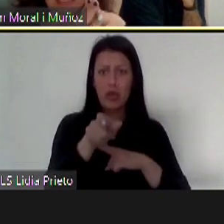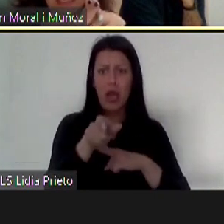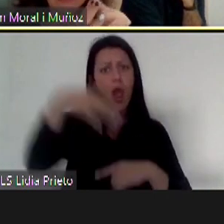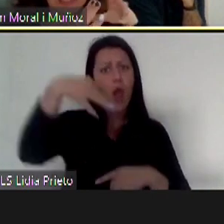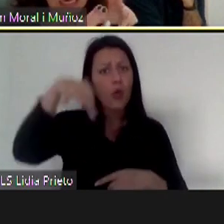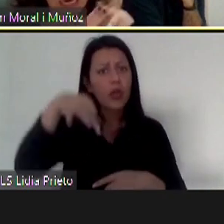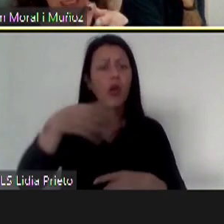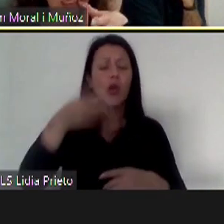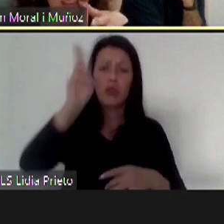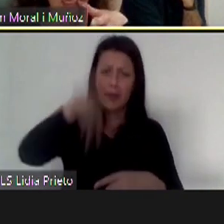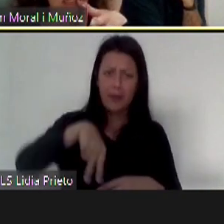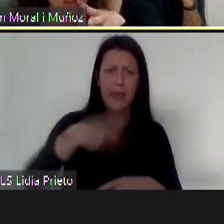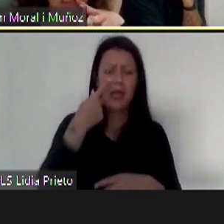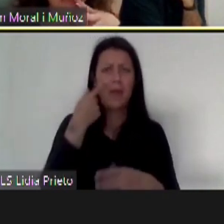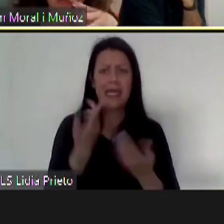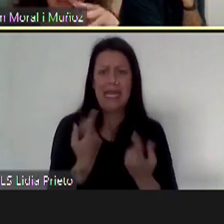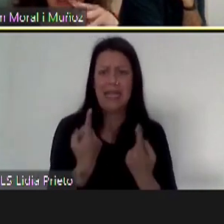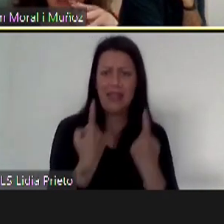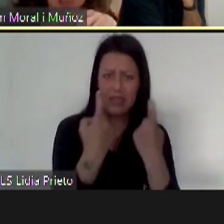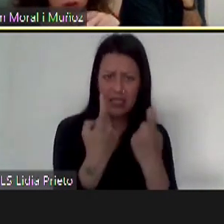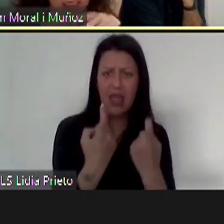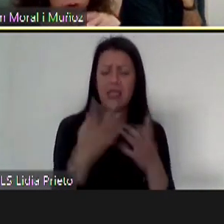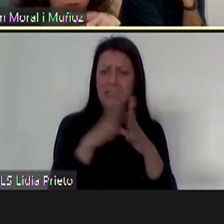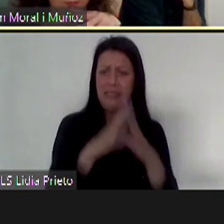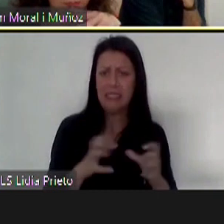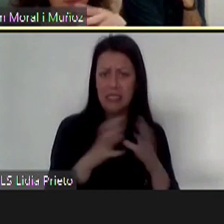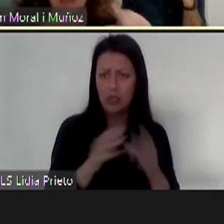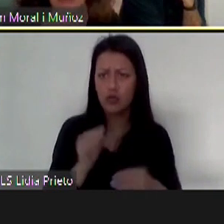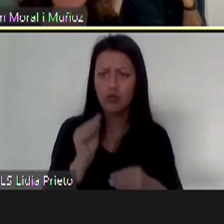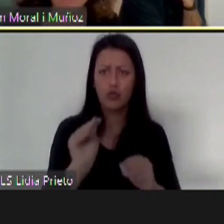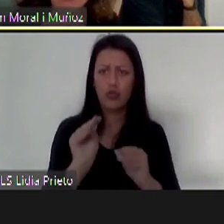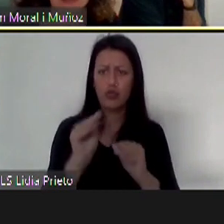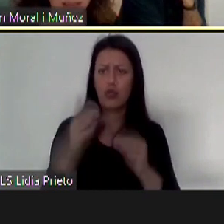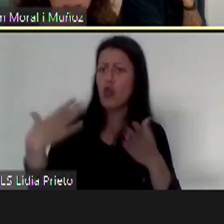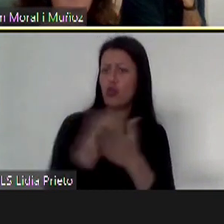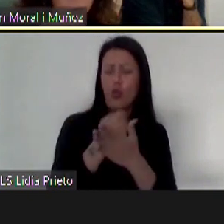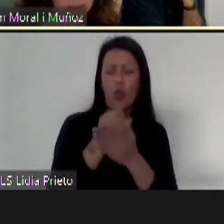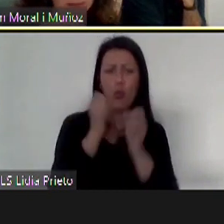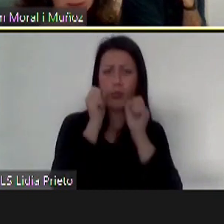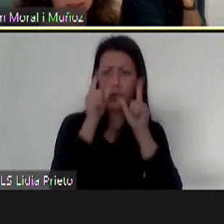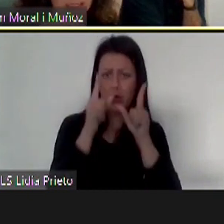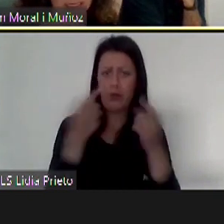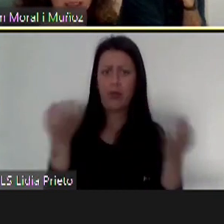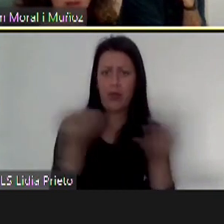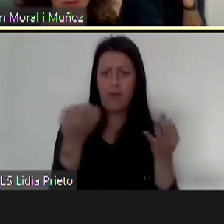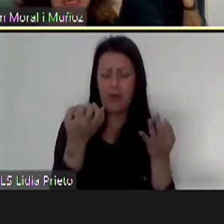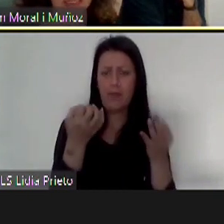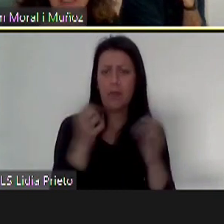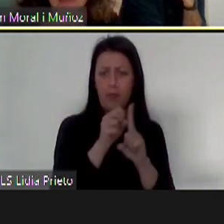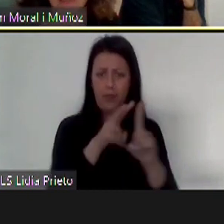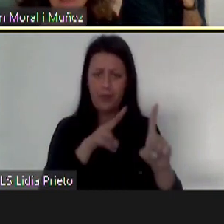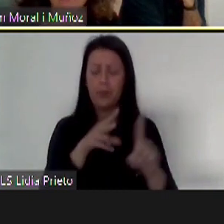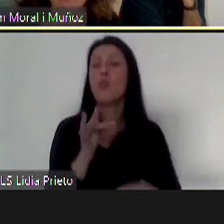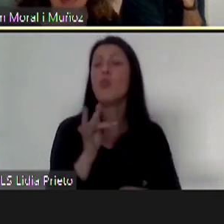las expectativas, las necesidades, los deseos y los derechos. Una perspectiva muy positiva de lo que